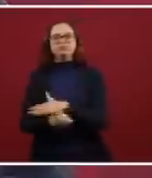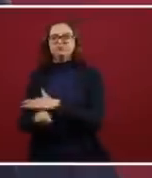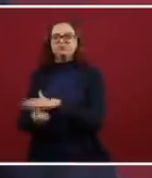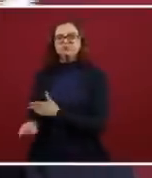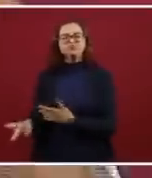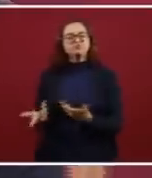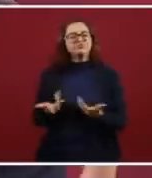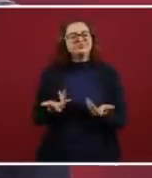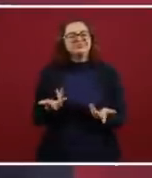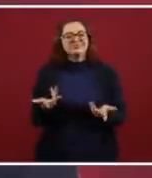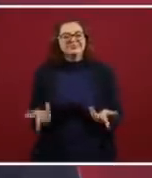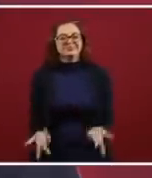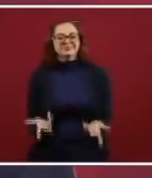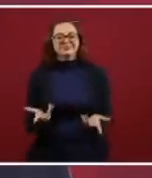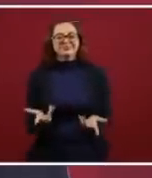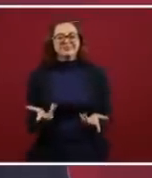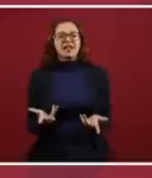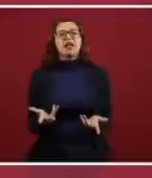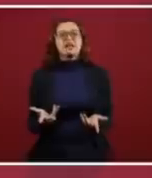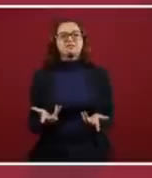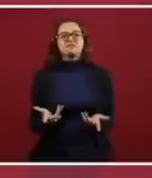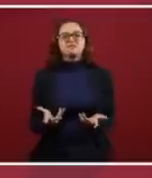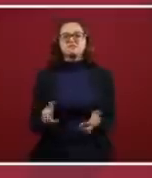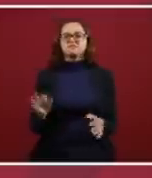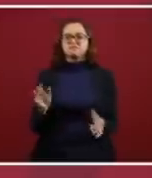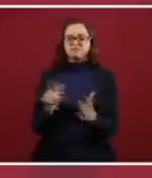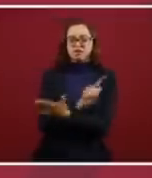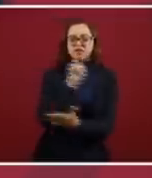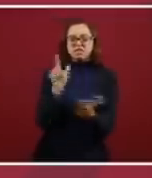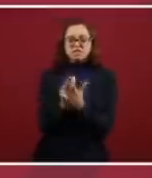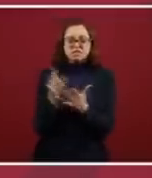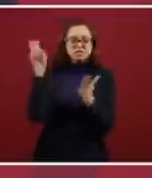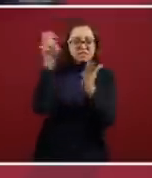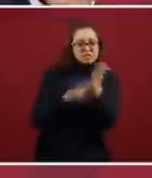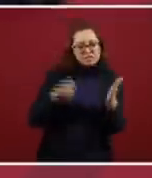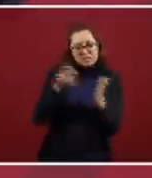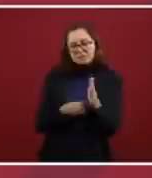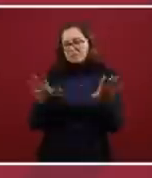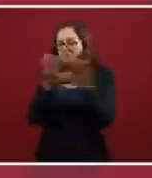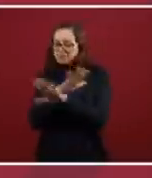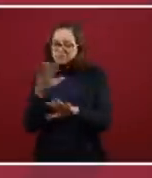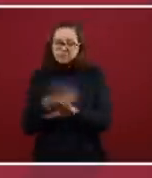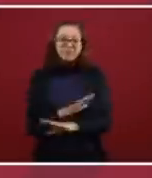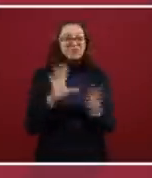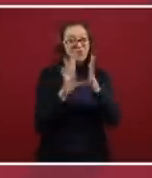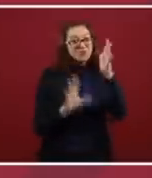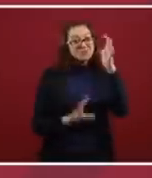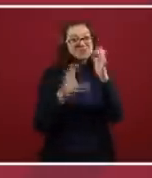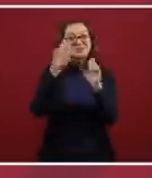y que hacían las leyes a modo, modificaron la Constitución